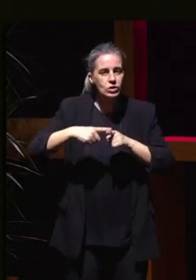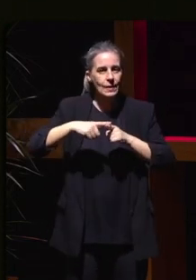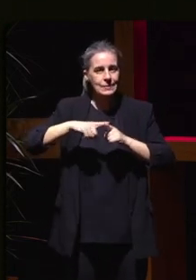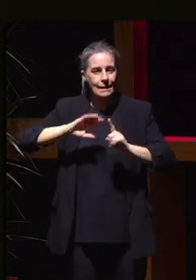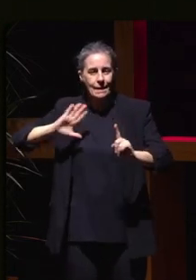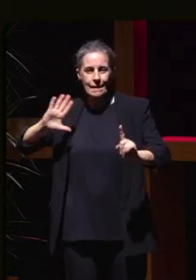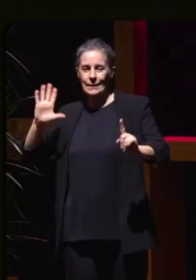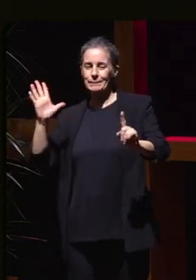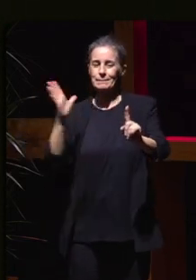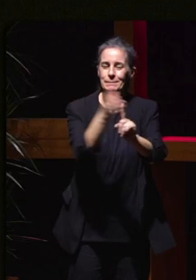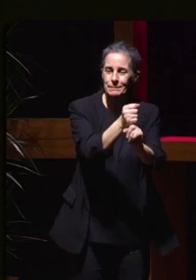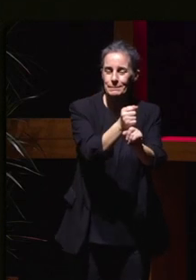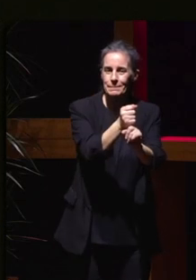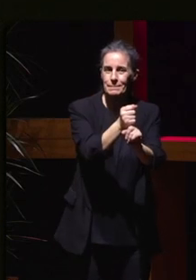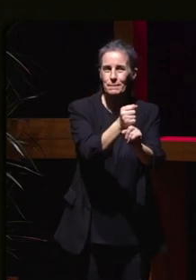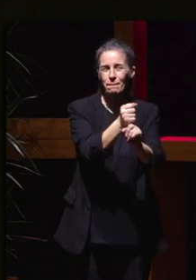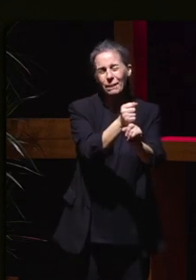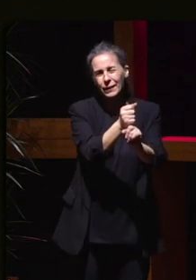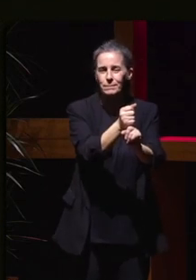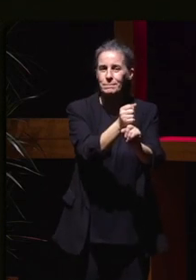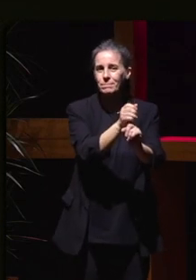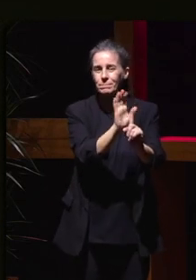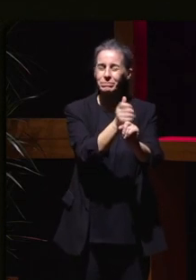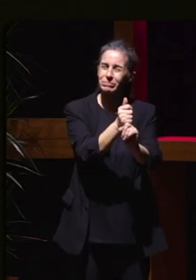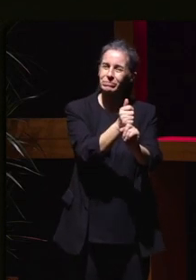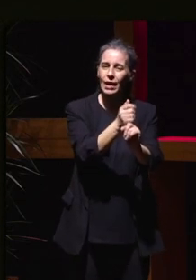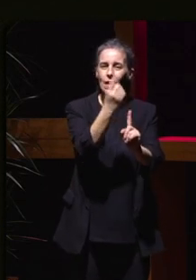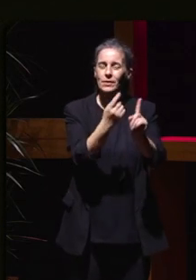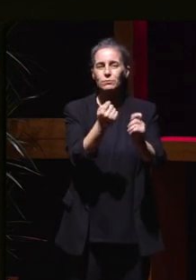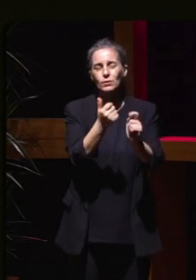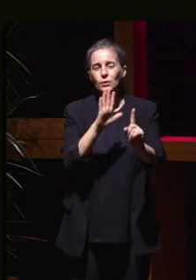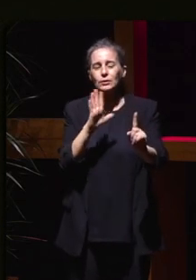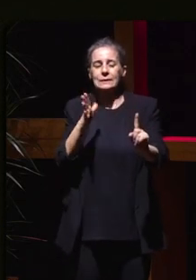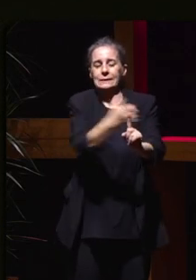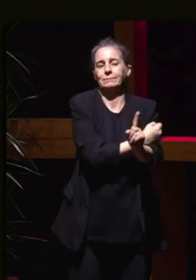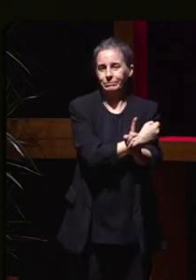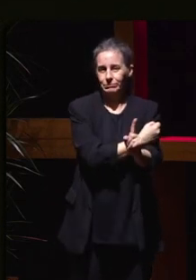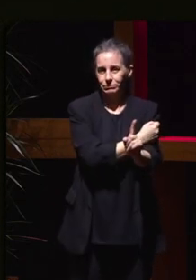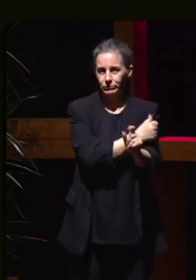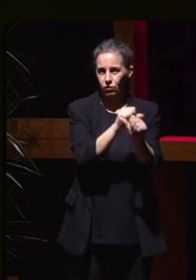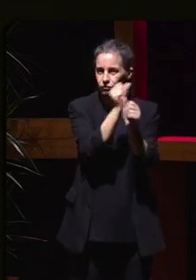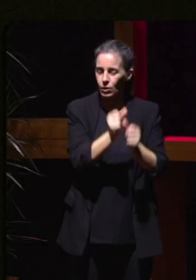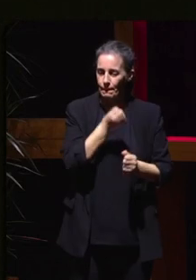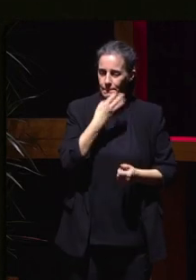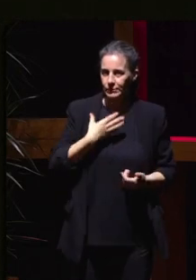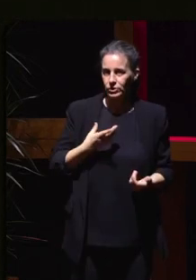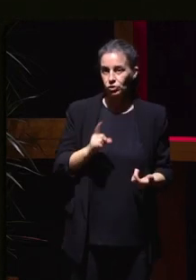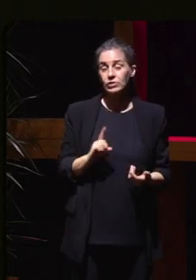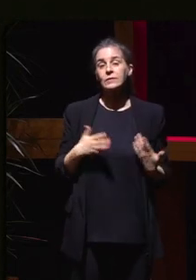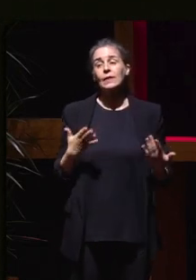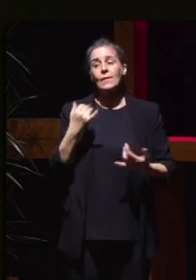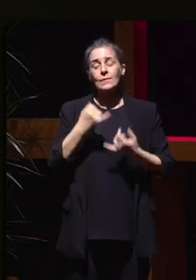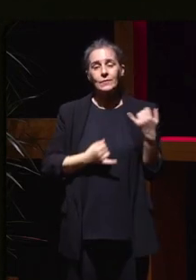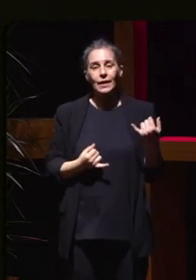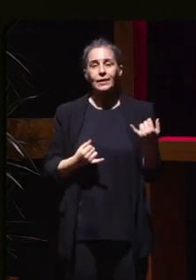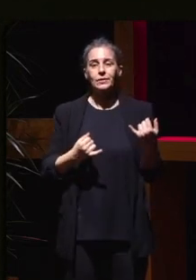o conseguíto no que no pensaba que seguiría no y así llego o que para mí